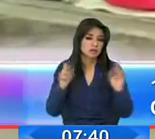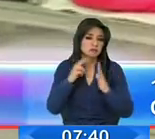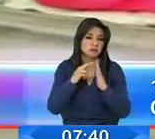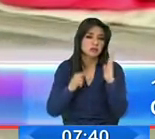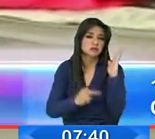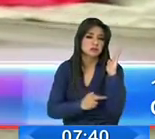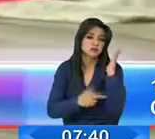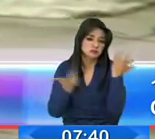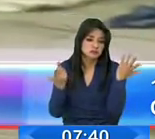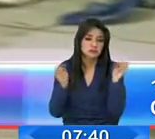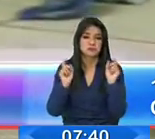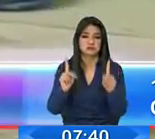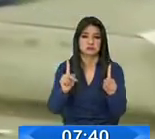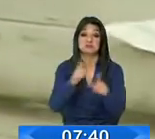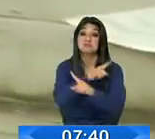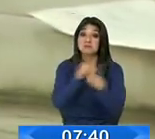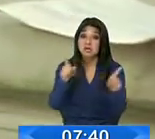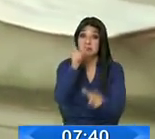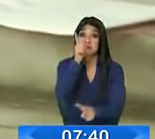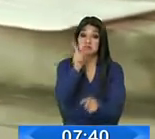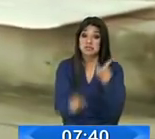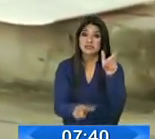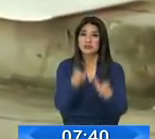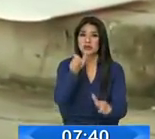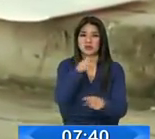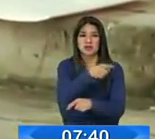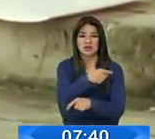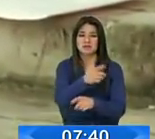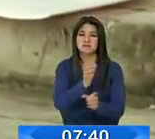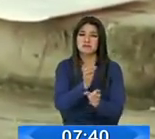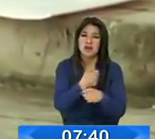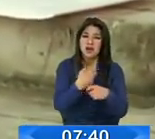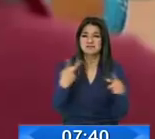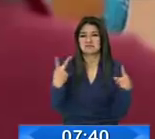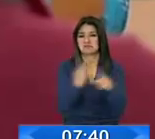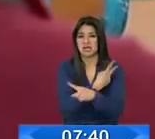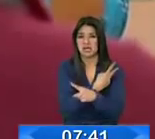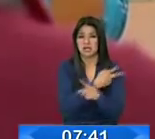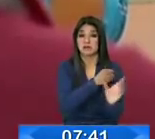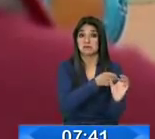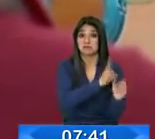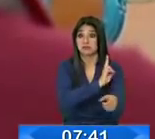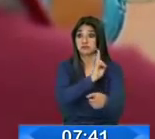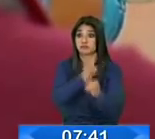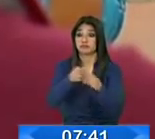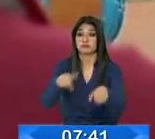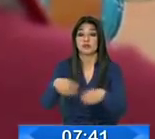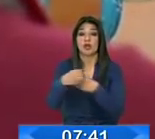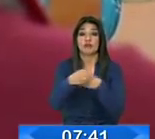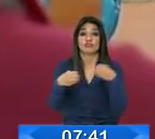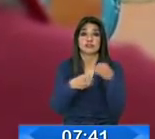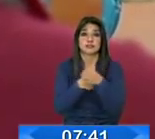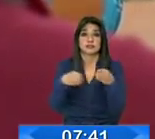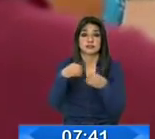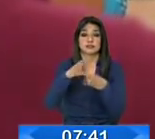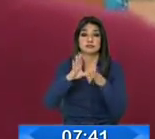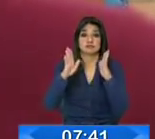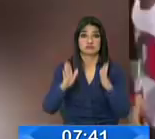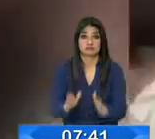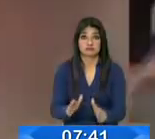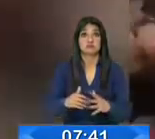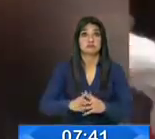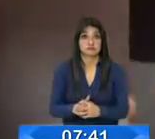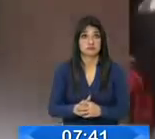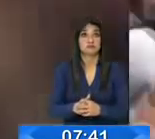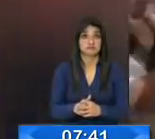ello exhortan a todos los que huyeron del hambre y la delincuencia a acercarse a las oficinas consulares, que al margen de